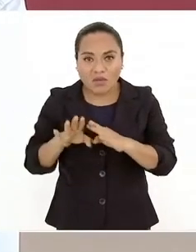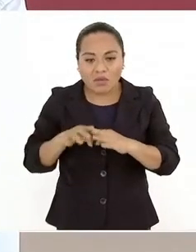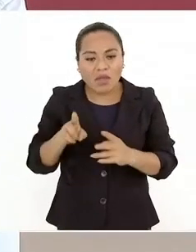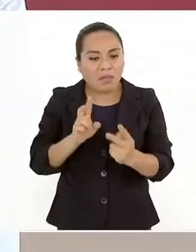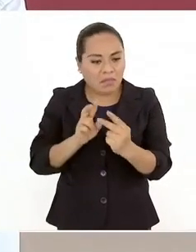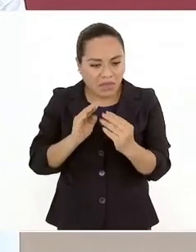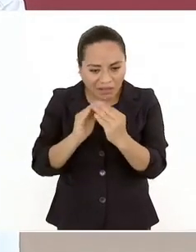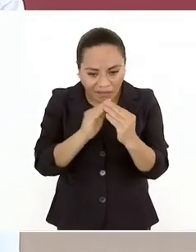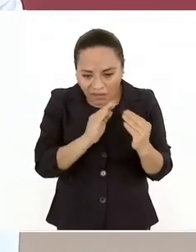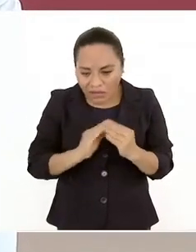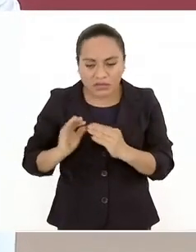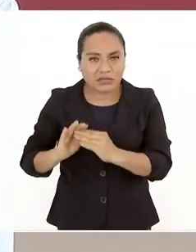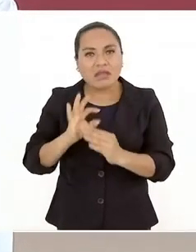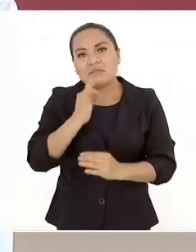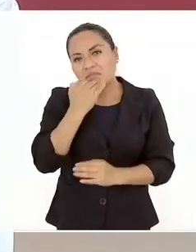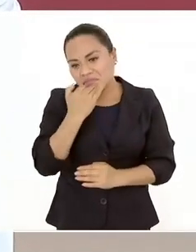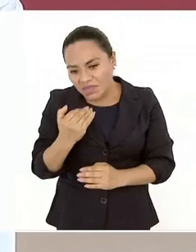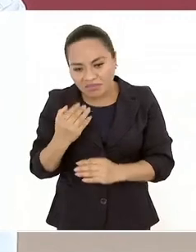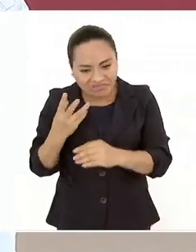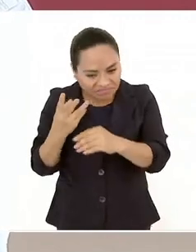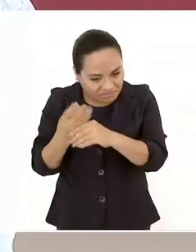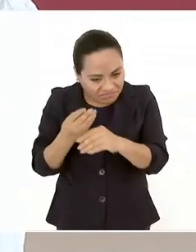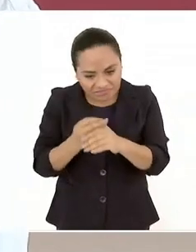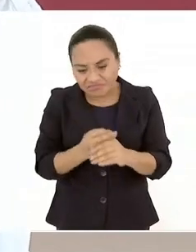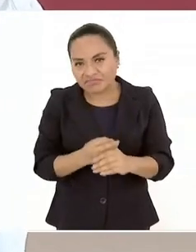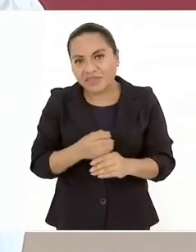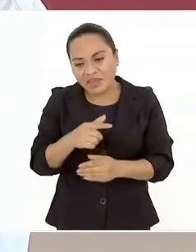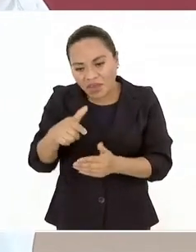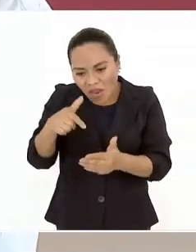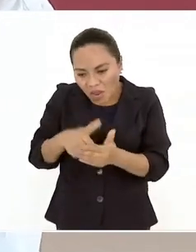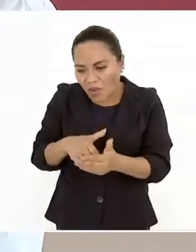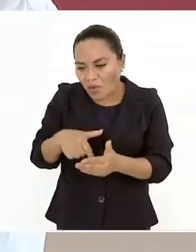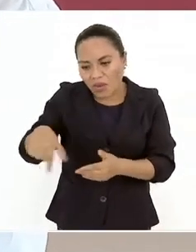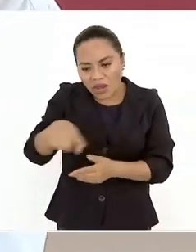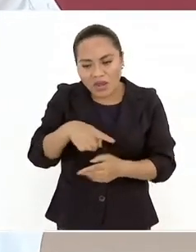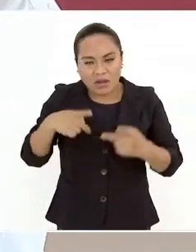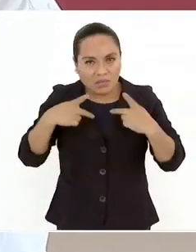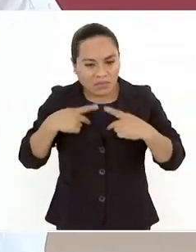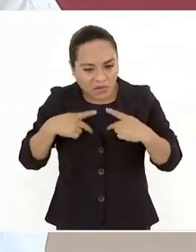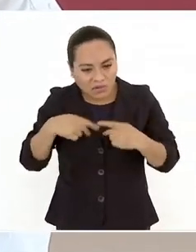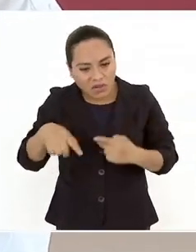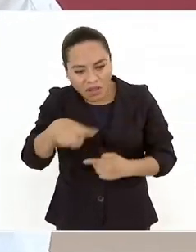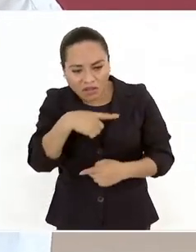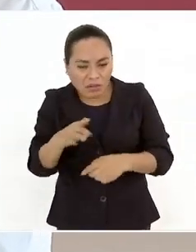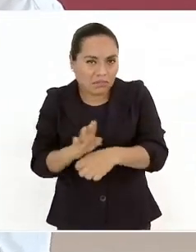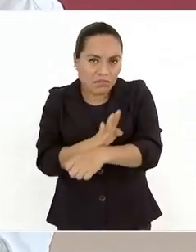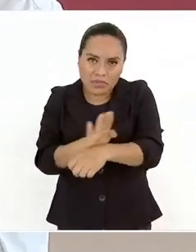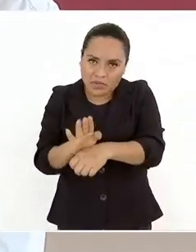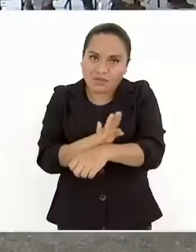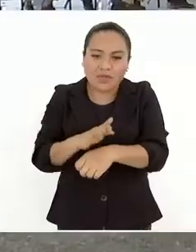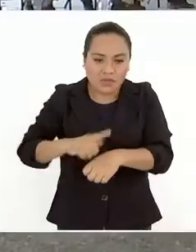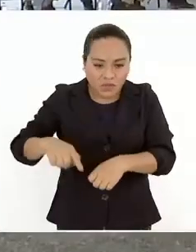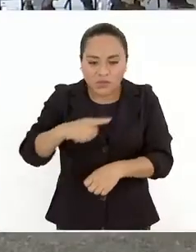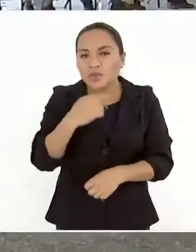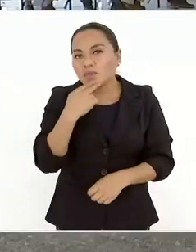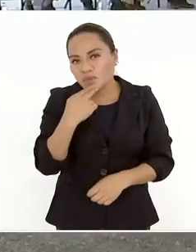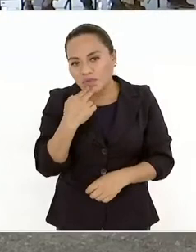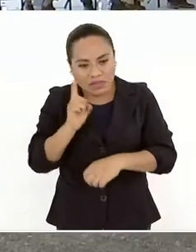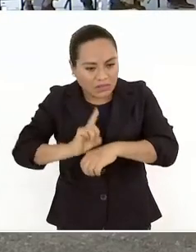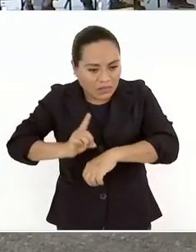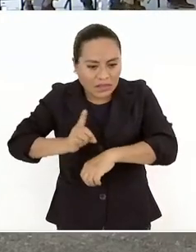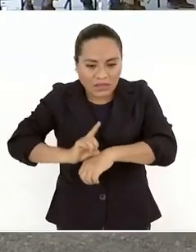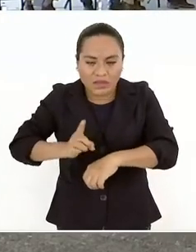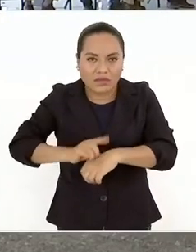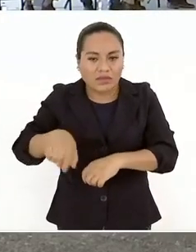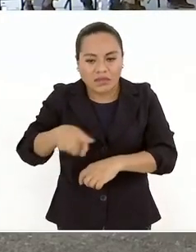un mejoramiento de ese espacio público que es de todos y todas, que usan cotidianamente